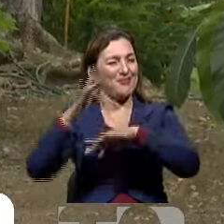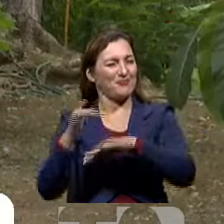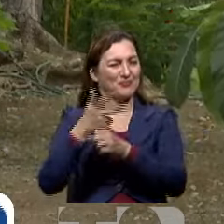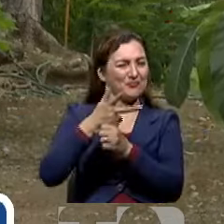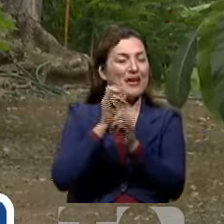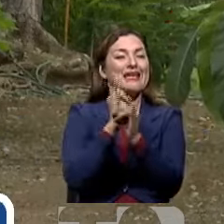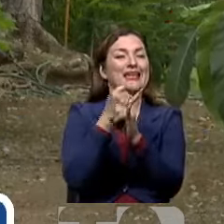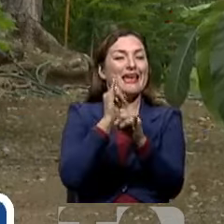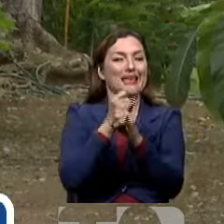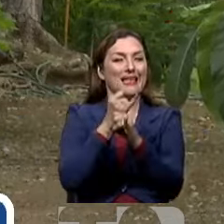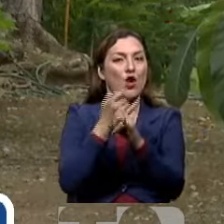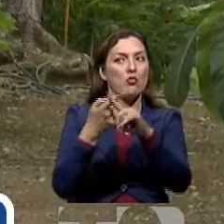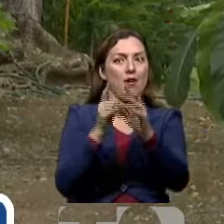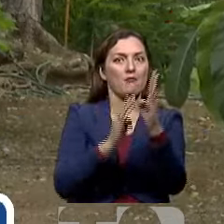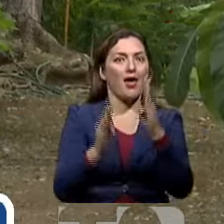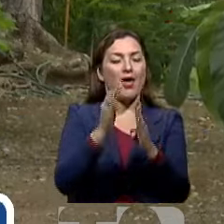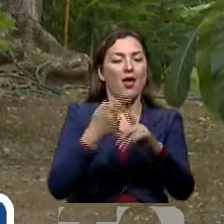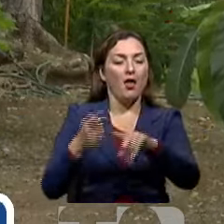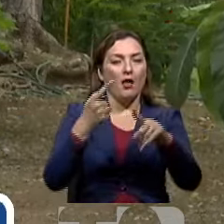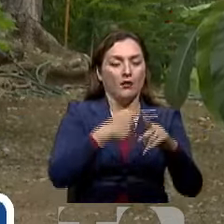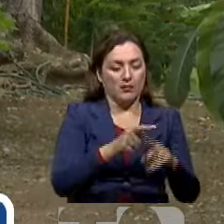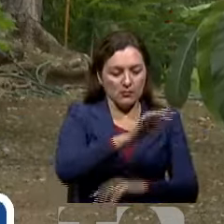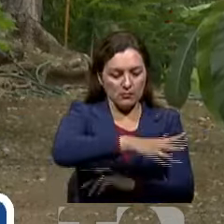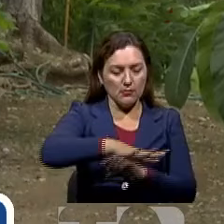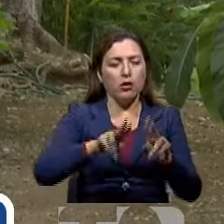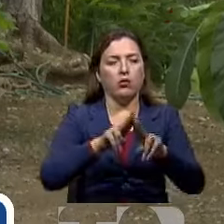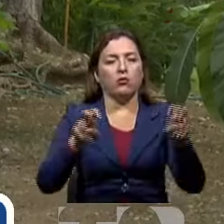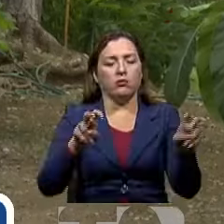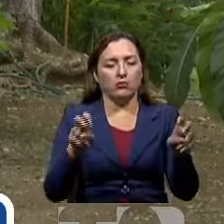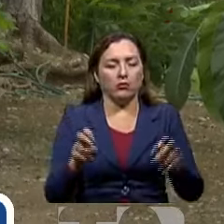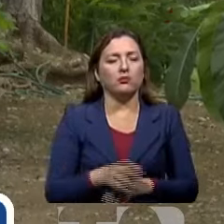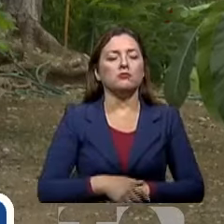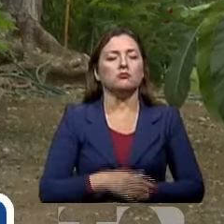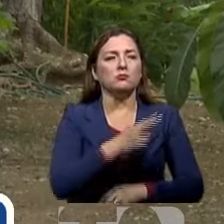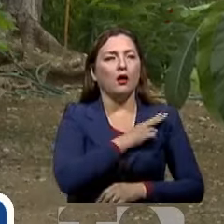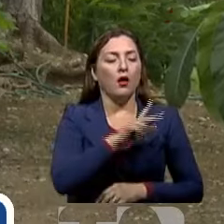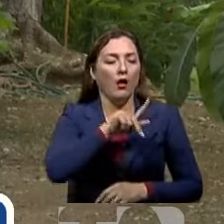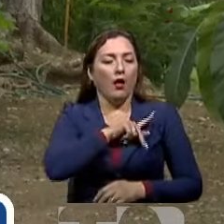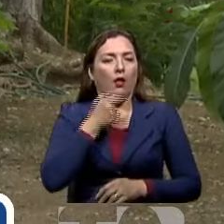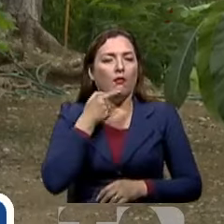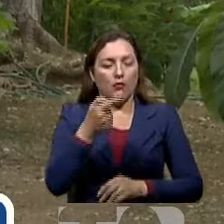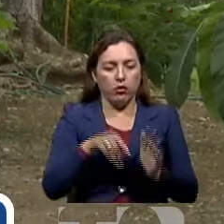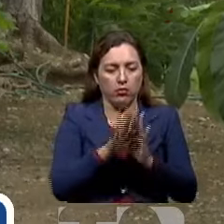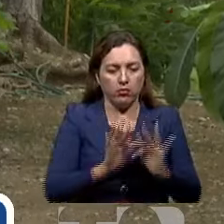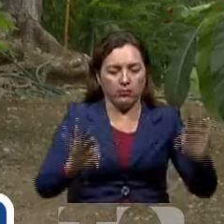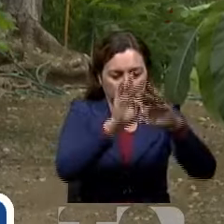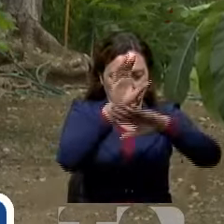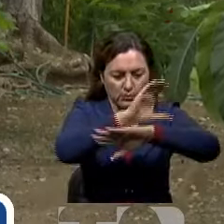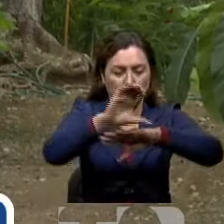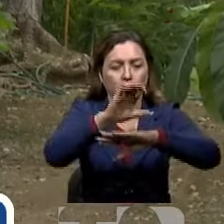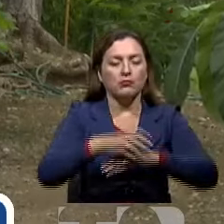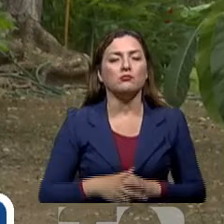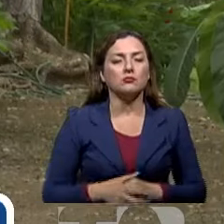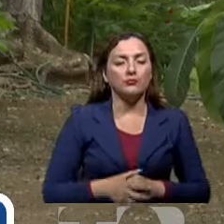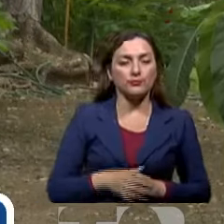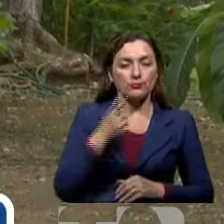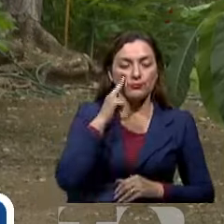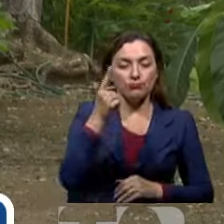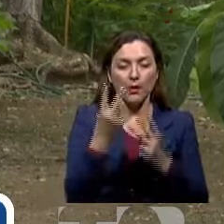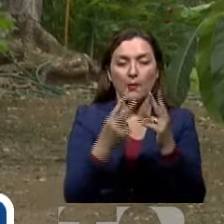un ingeniero en biodiversidad del ESPOL, donde nos comenta qué tan importante es este bosque, cuáles son los requisitos que se tienen que cumplir